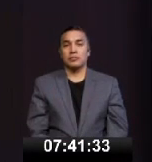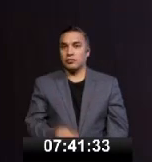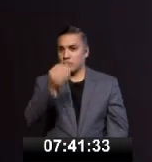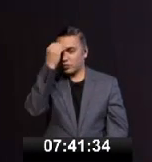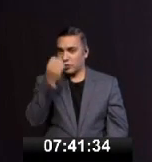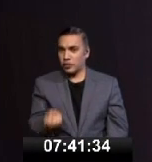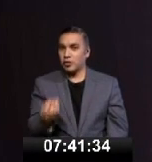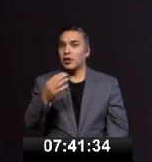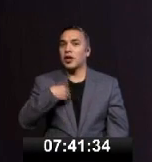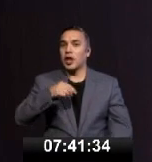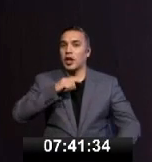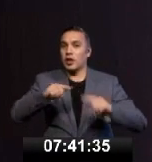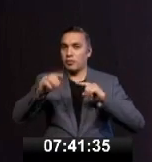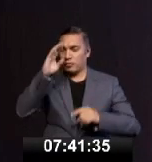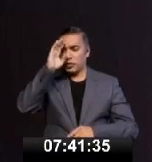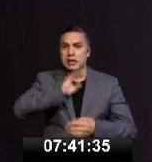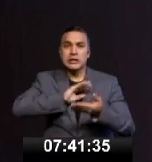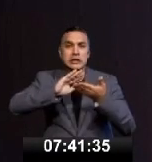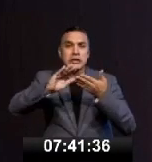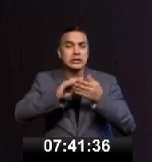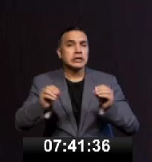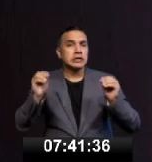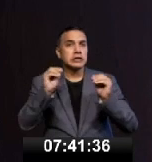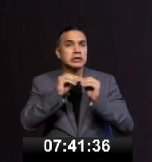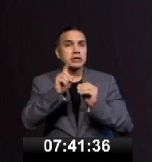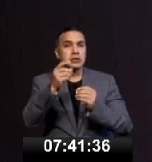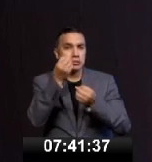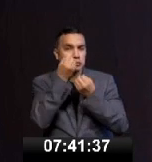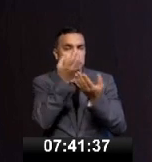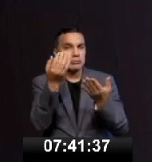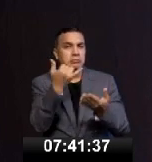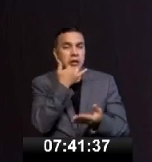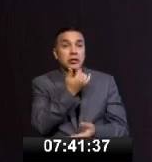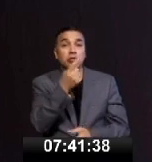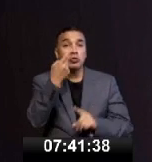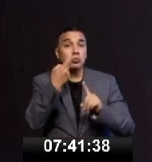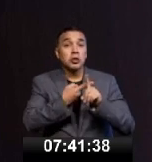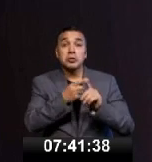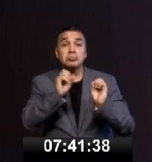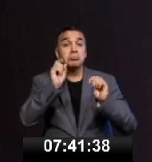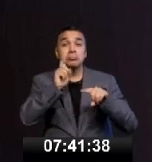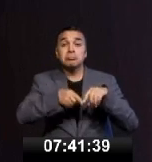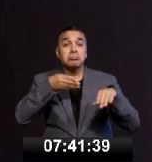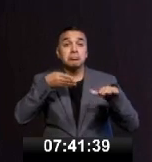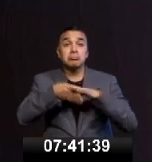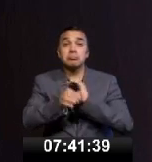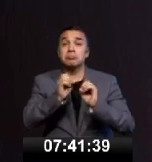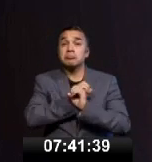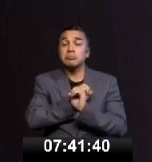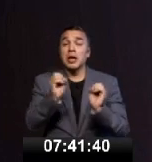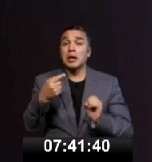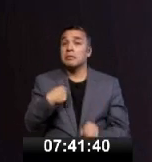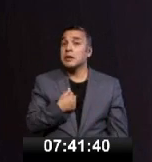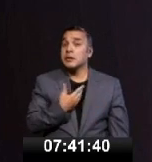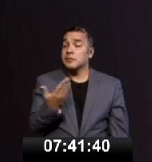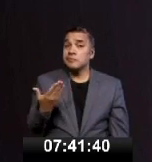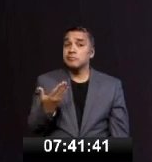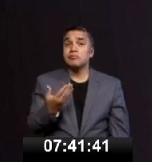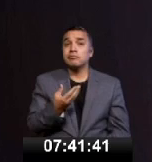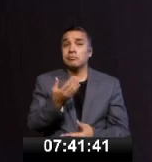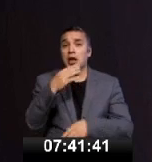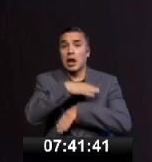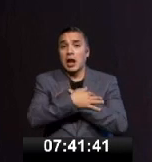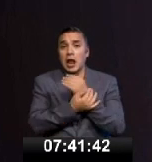Buen día, mi estimado general. Perdóneme otra vez del canal informal, pero ya un mes no dejan entrar para ellos absolutamente nada, ni productos